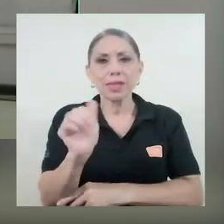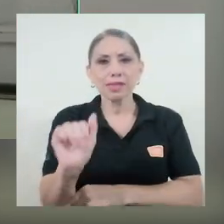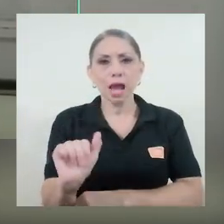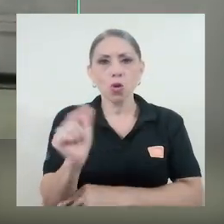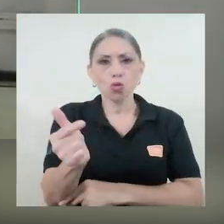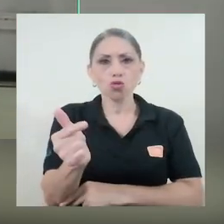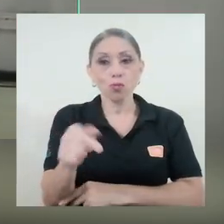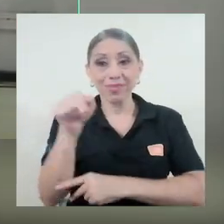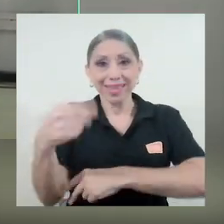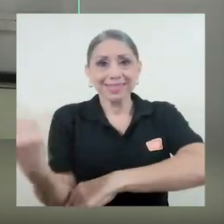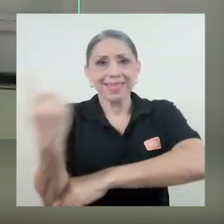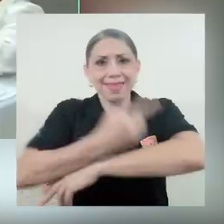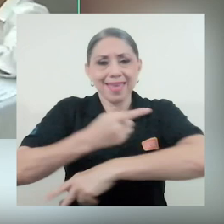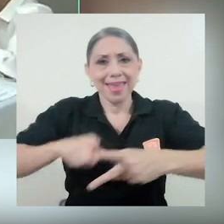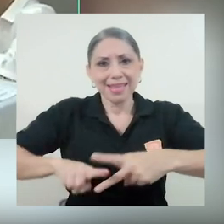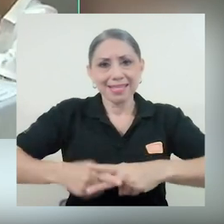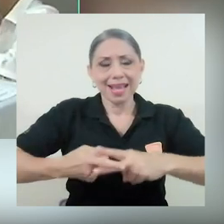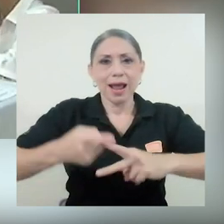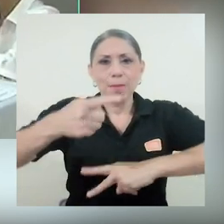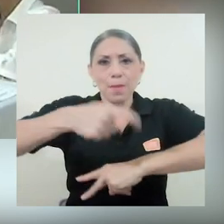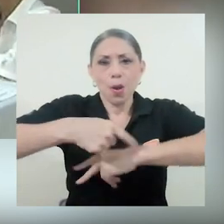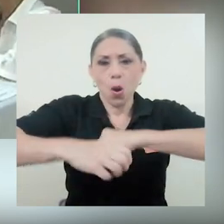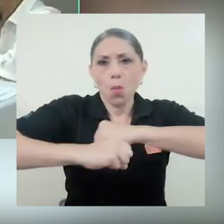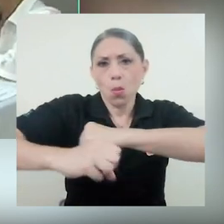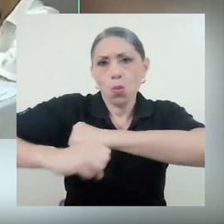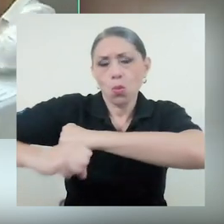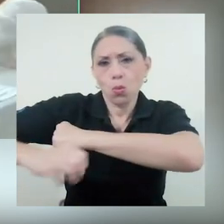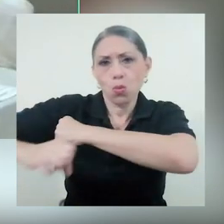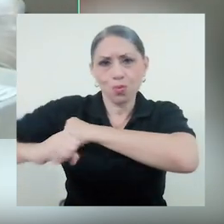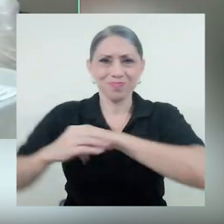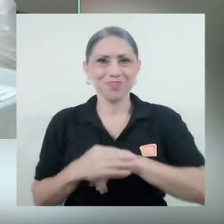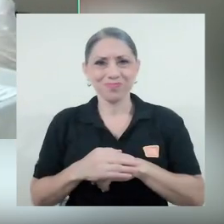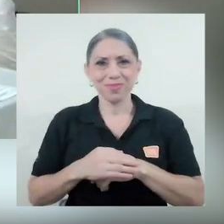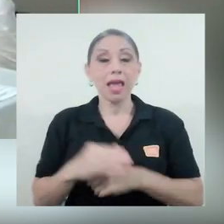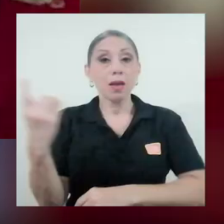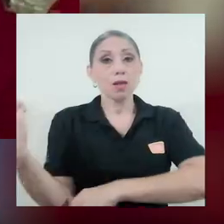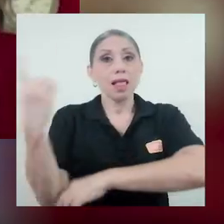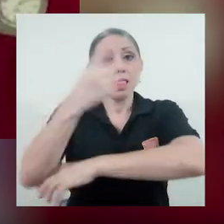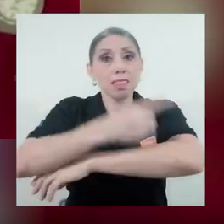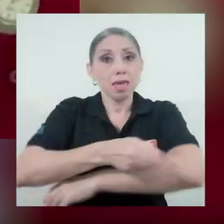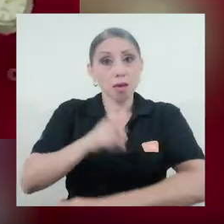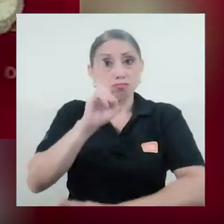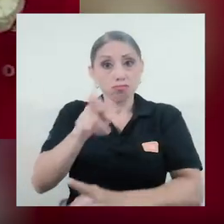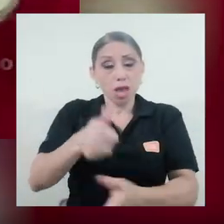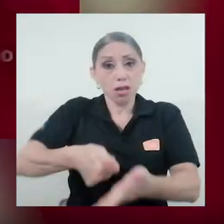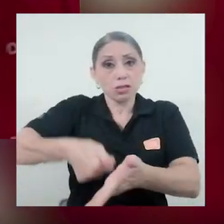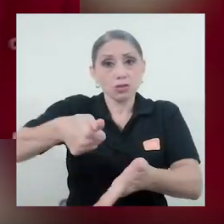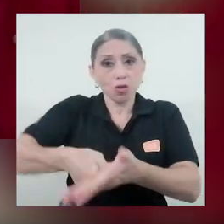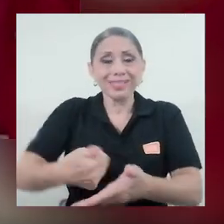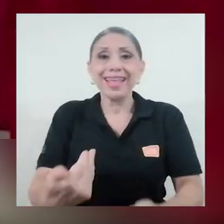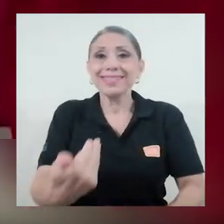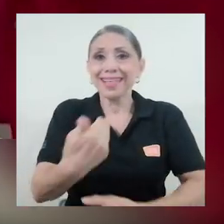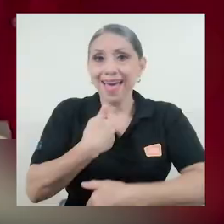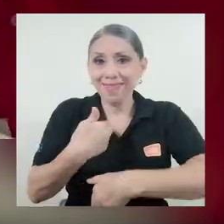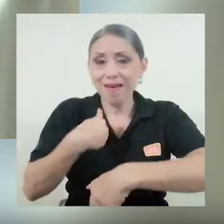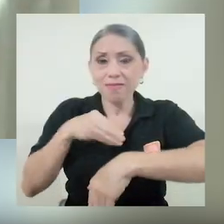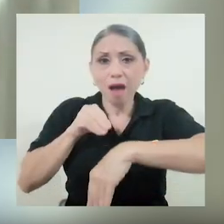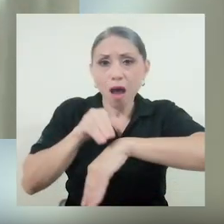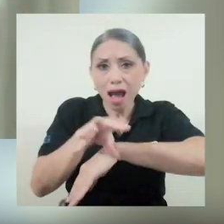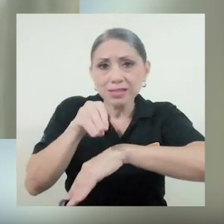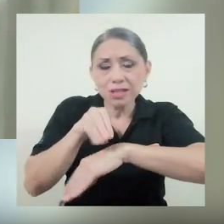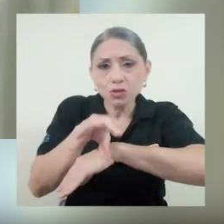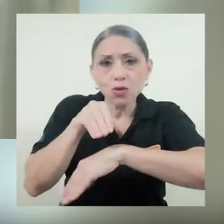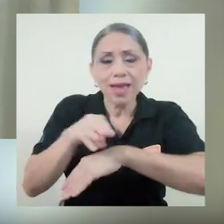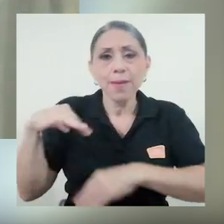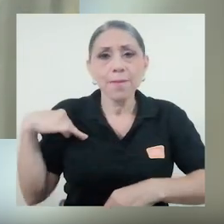10 de agosto, cuando dé inicio el periodo de propaganda. Y para el día de las elecciones se contará con